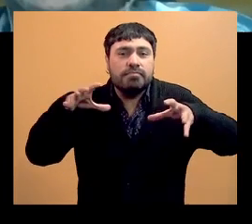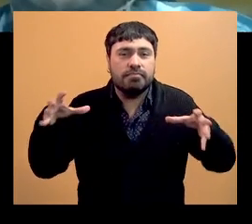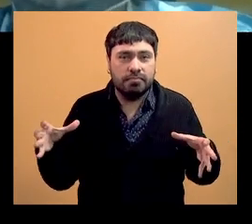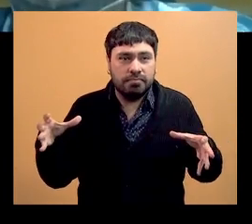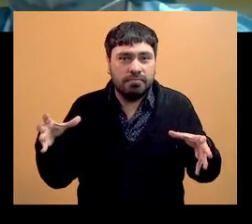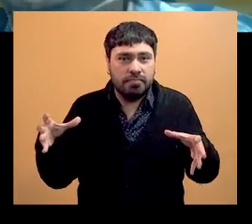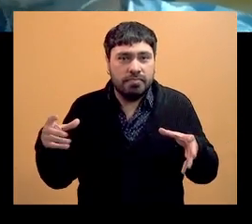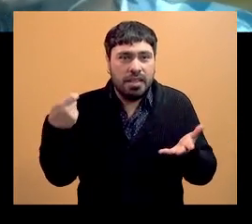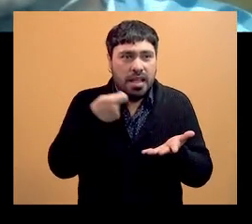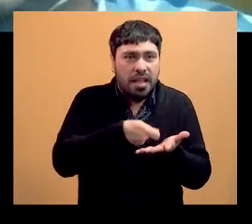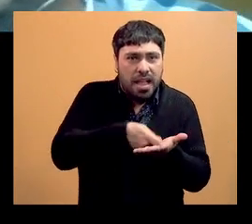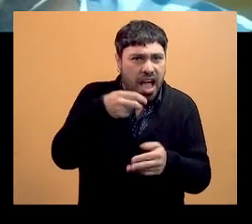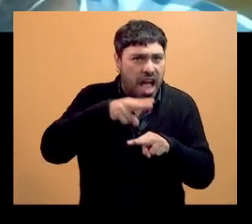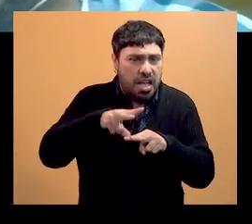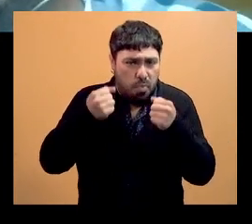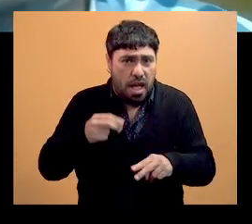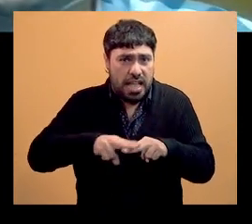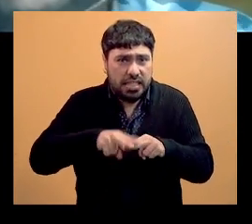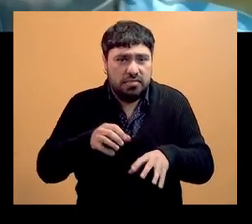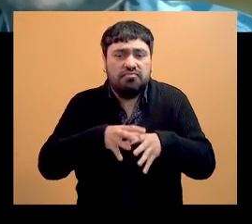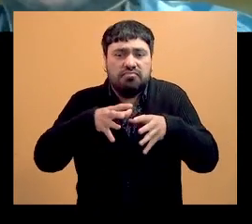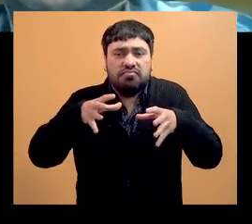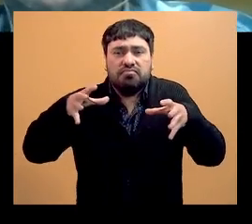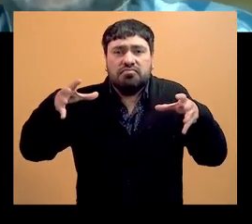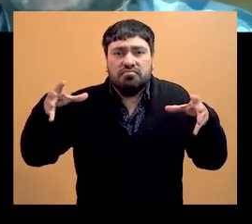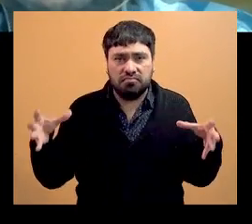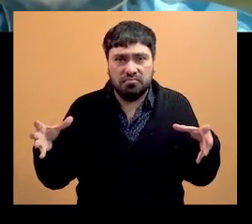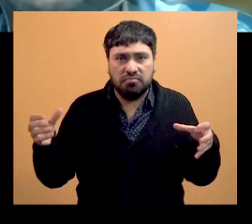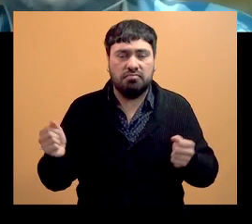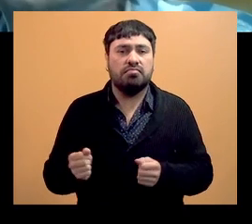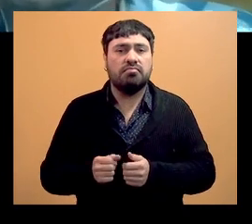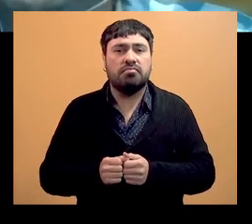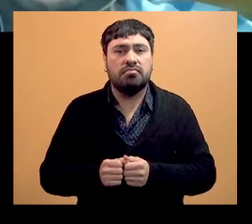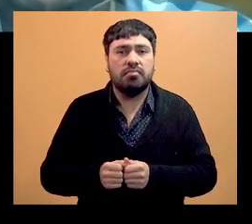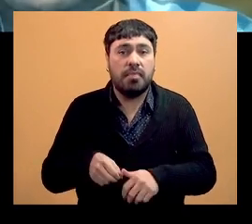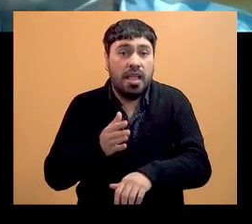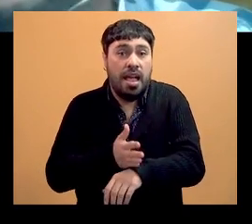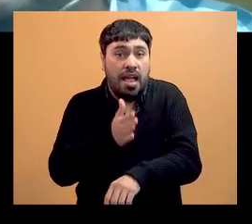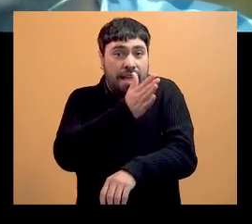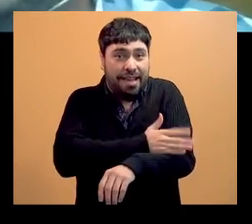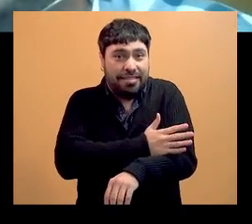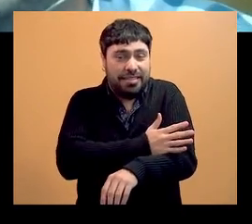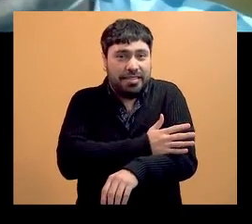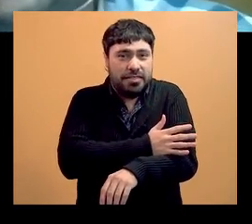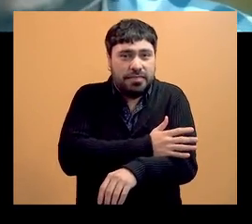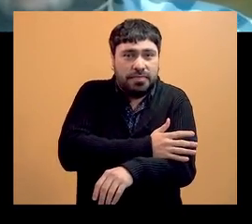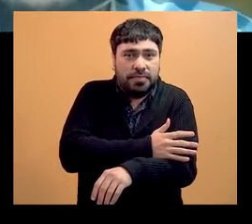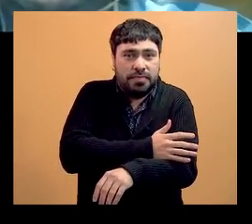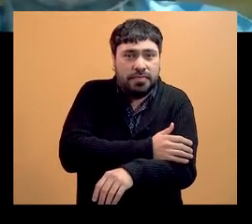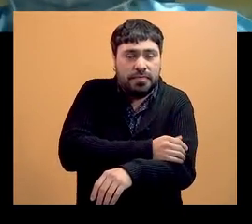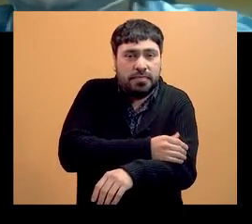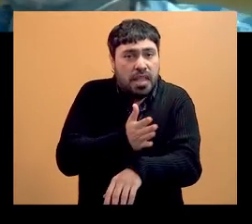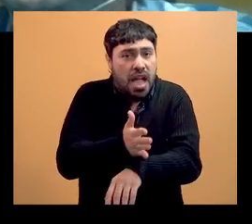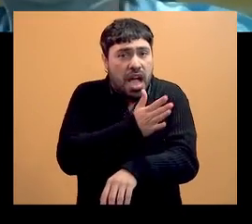han salido de la restricción que antes presentaban estos grandes desafíos que eran abarcados solo por agencias